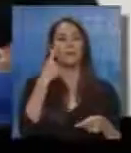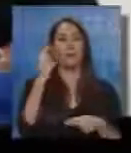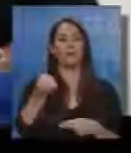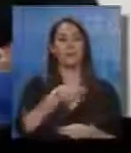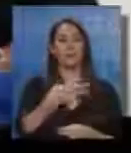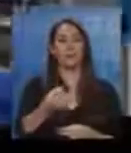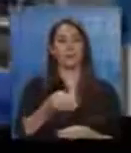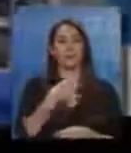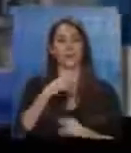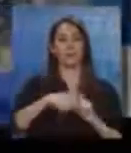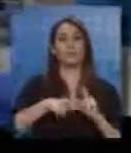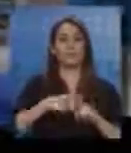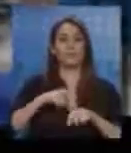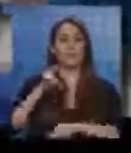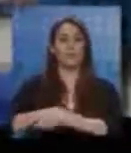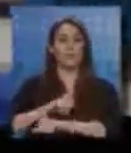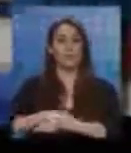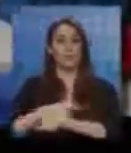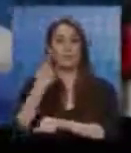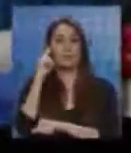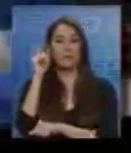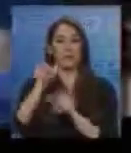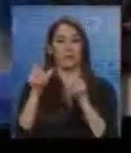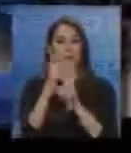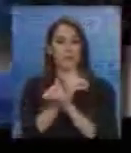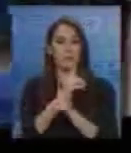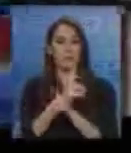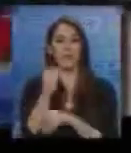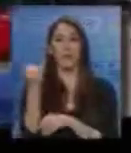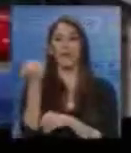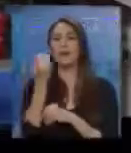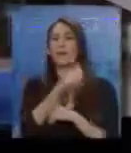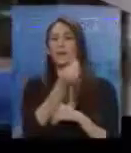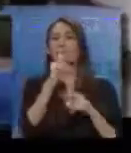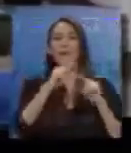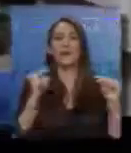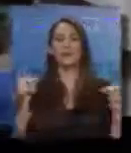también, baños para personas con discapacidad, jardinerías,